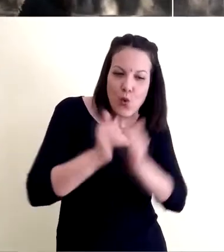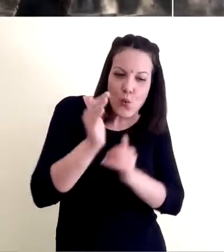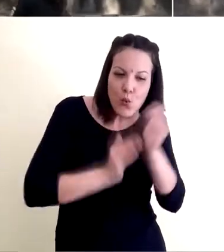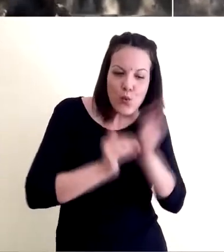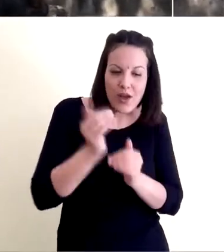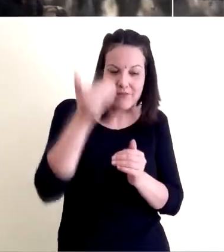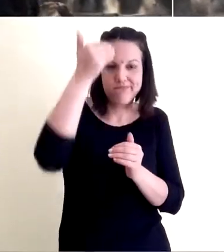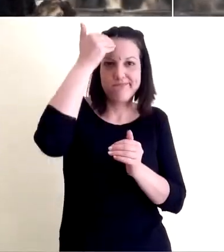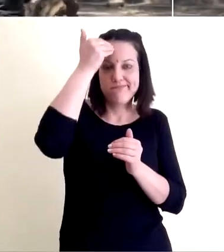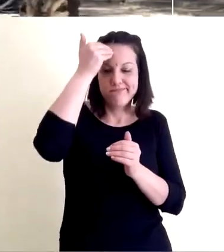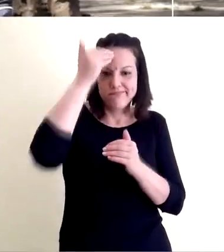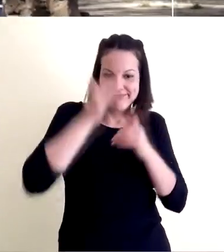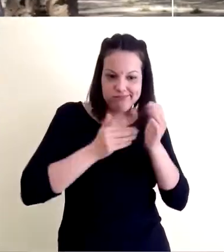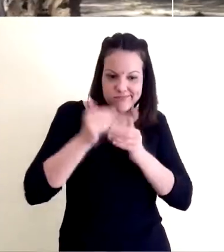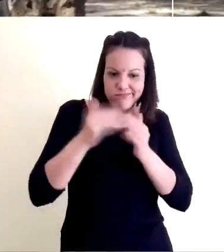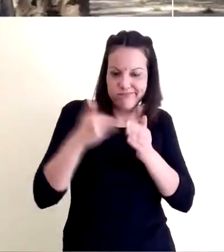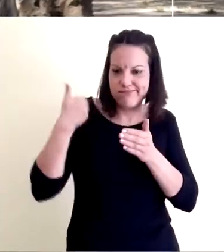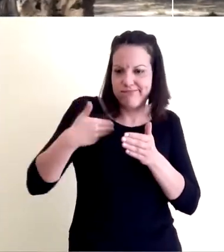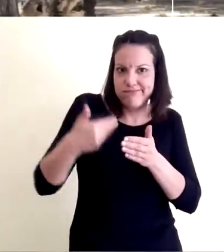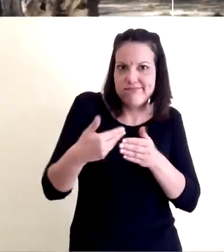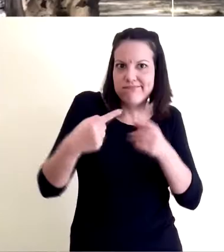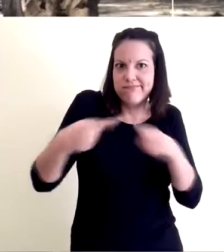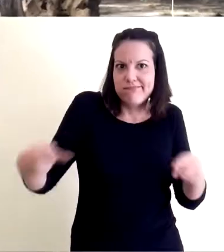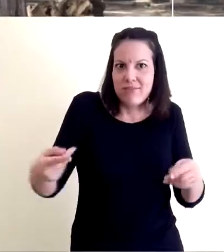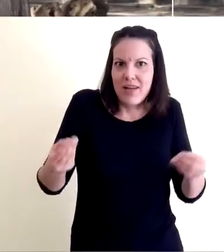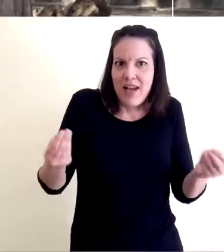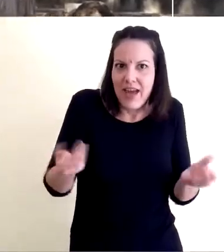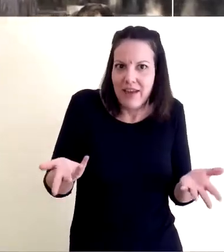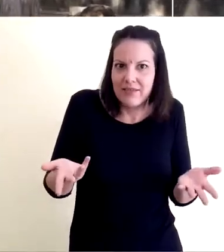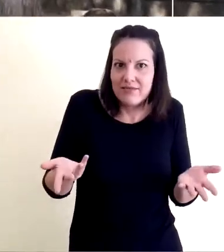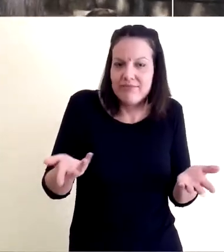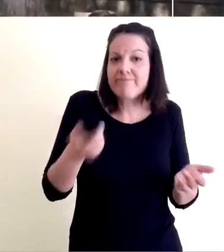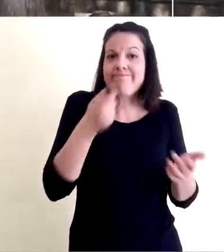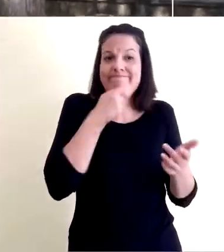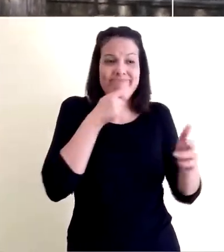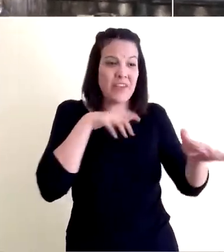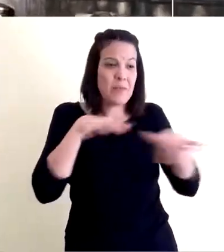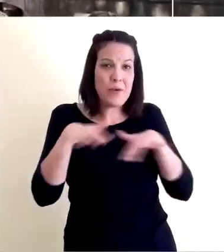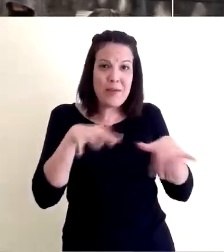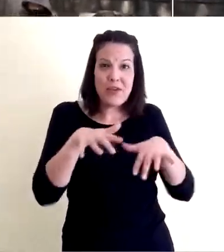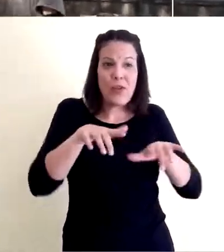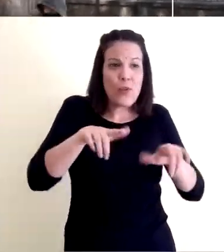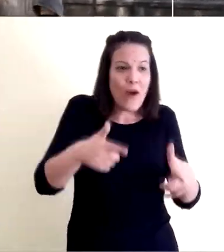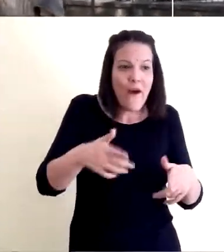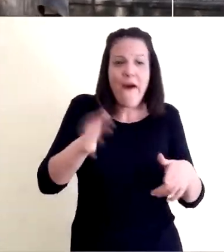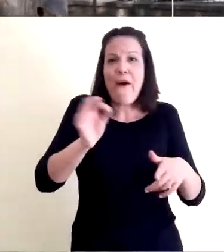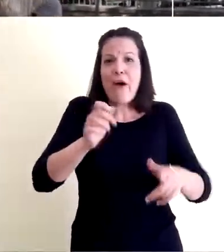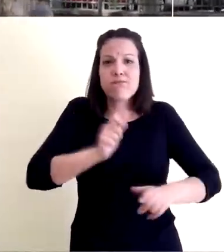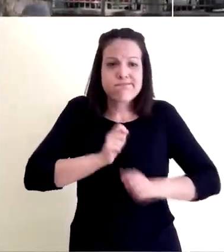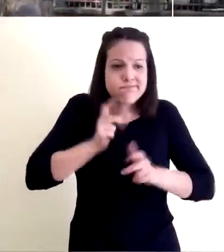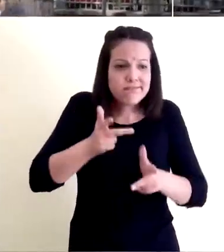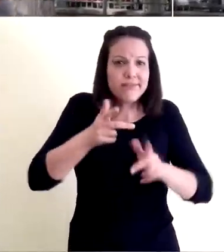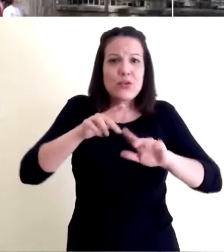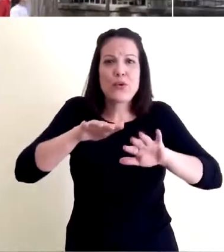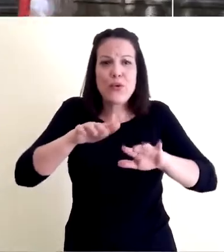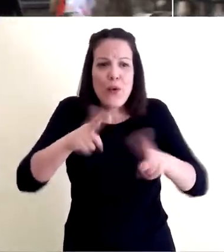niños esto que fue pasando. Si no hacemos estos movimientos, si no ponemos esto en palabras, si no historizamos,